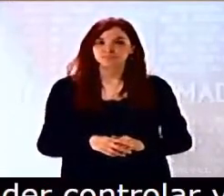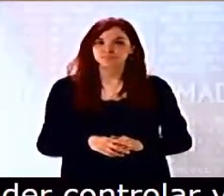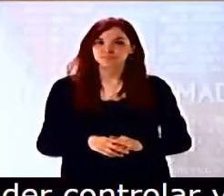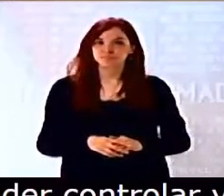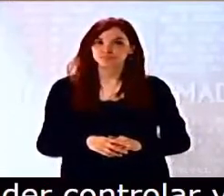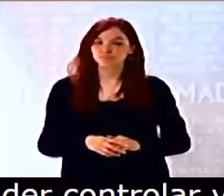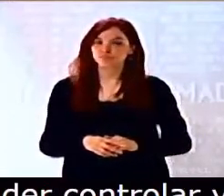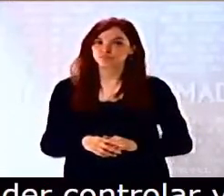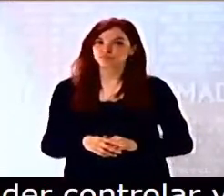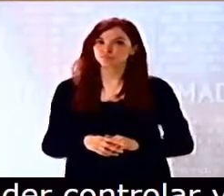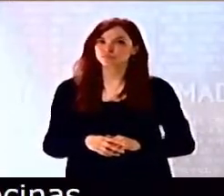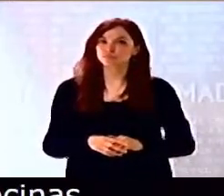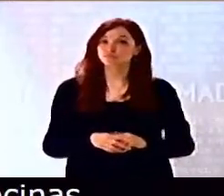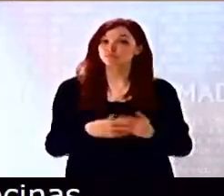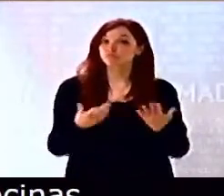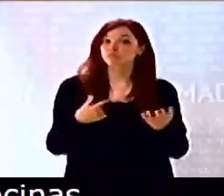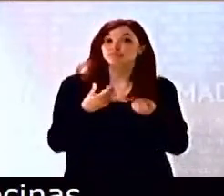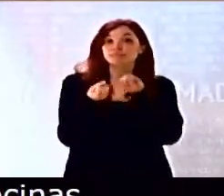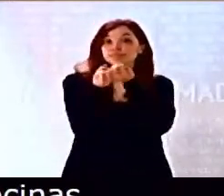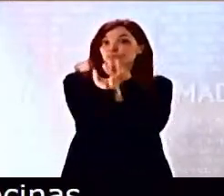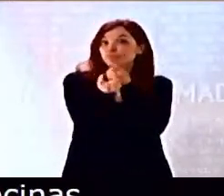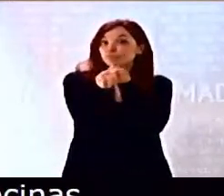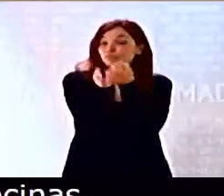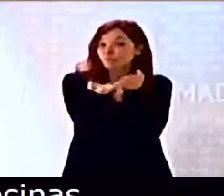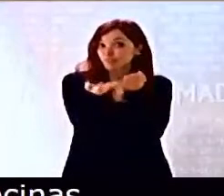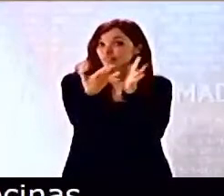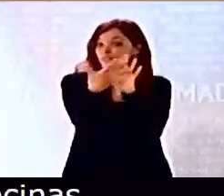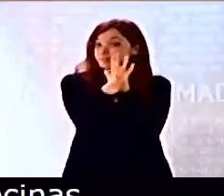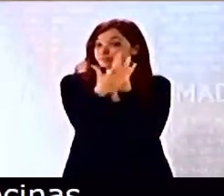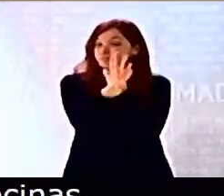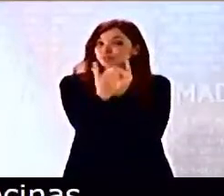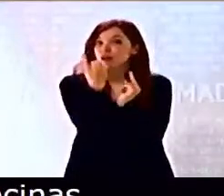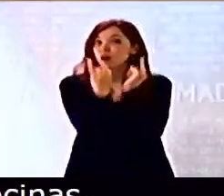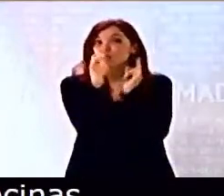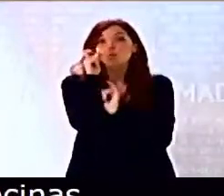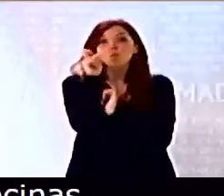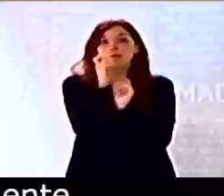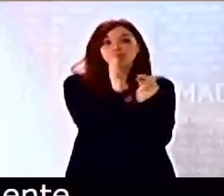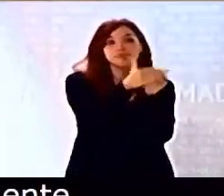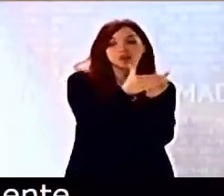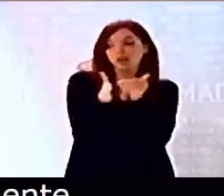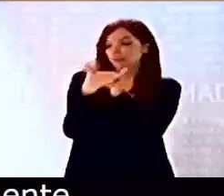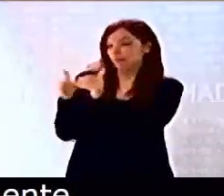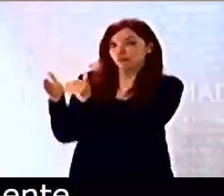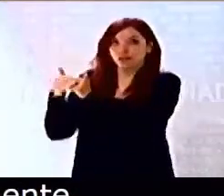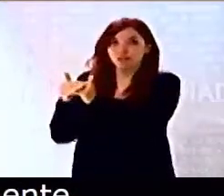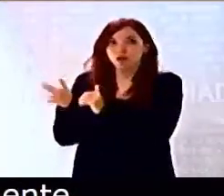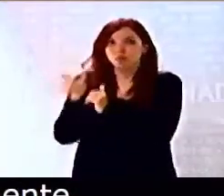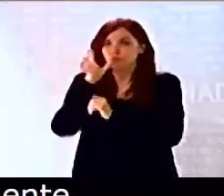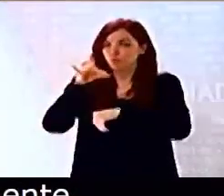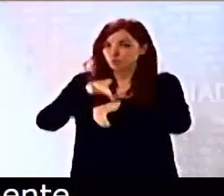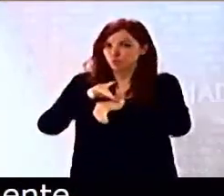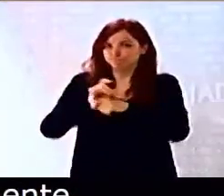Les estoy contando que estamos cerrando perimetralmente determinadas localidades que nos están dando cifras de incidencia